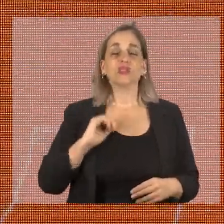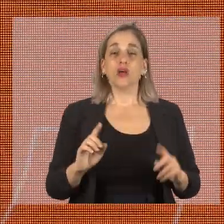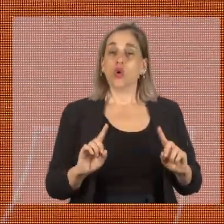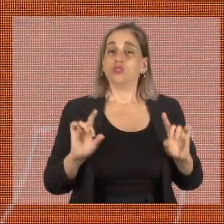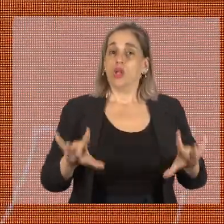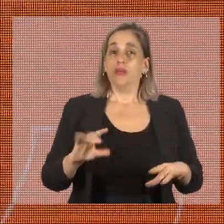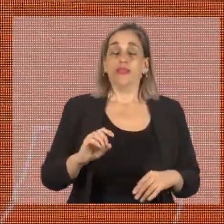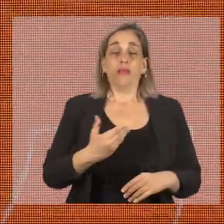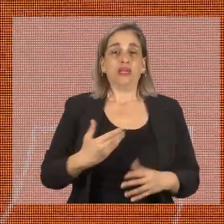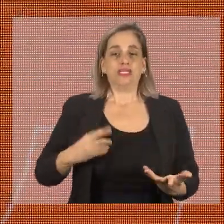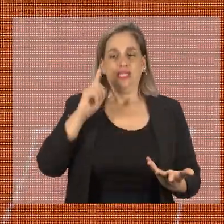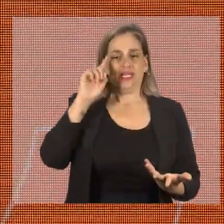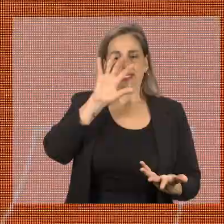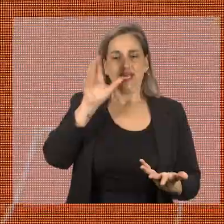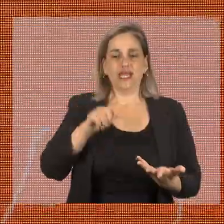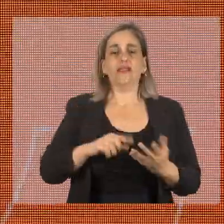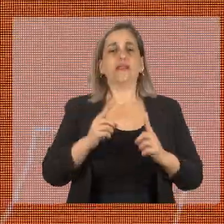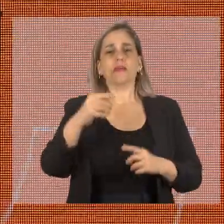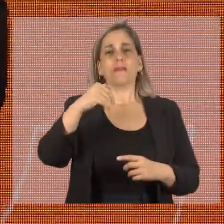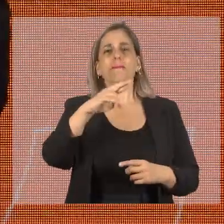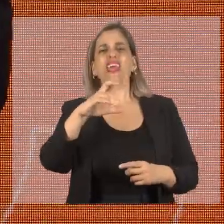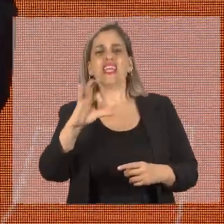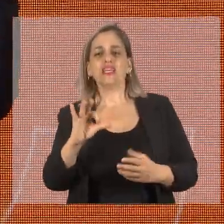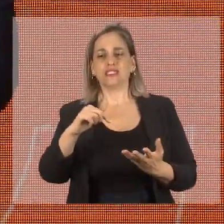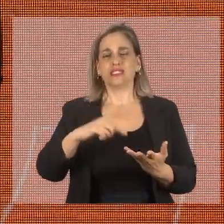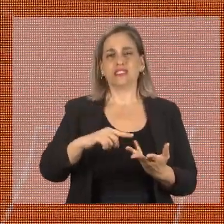No estaba solo el presidente Sanguinetti, estaba Pablo Mieres.